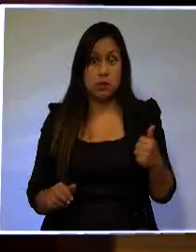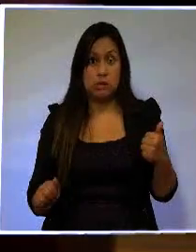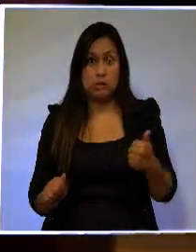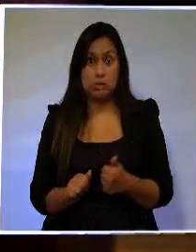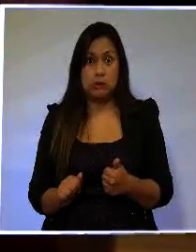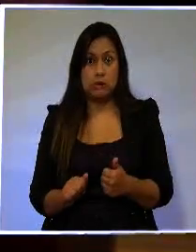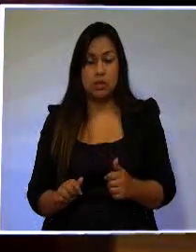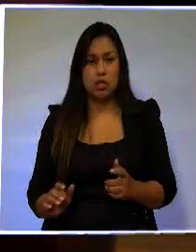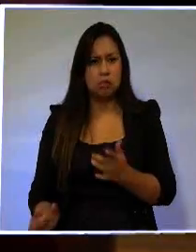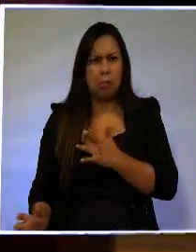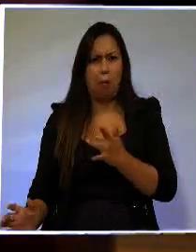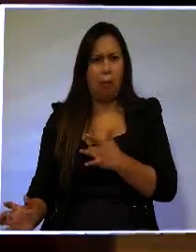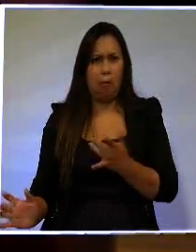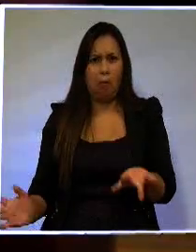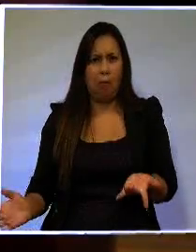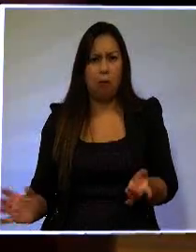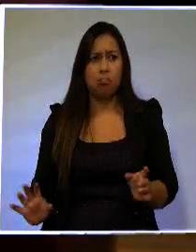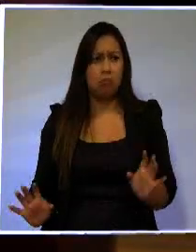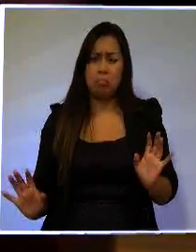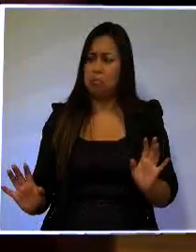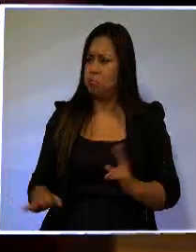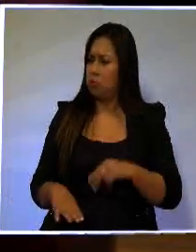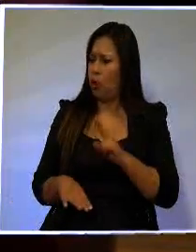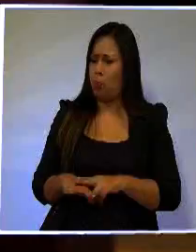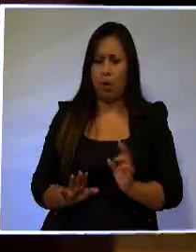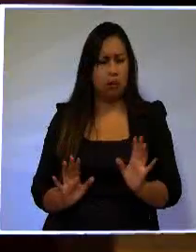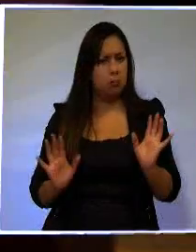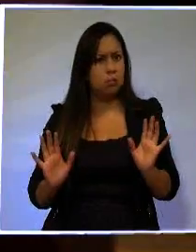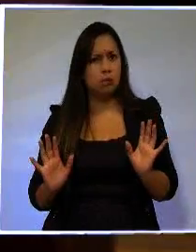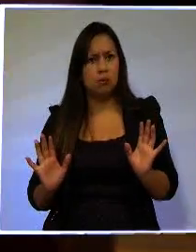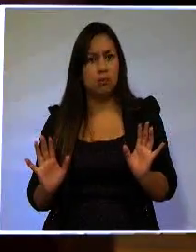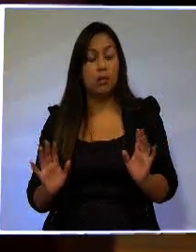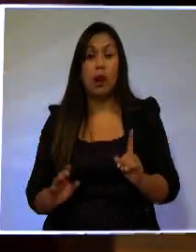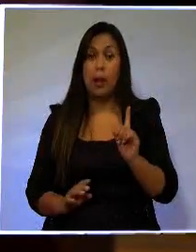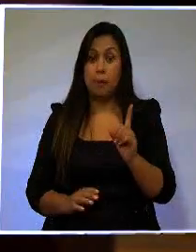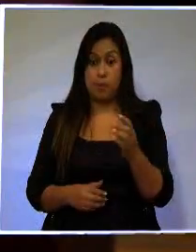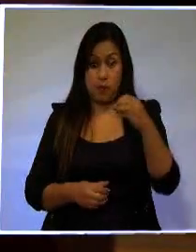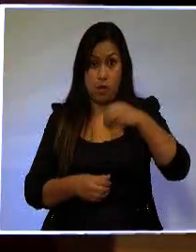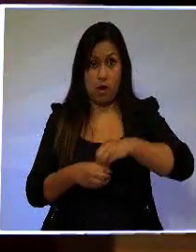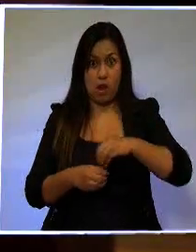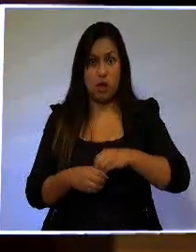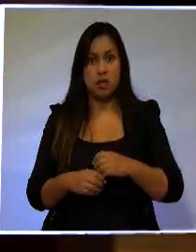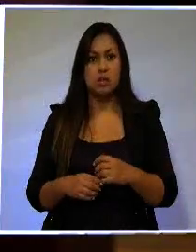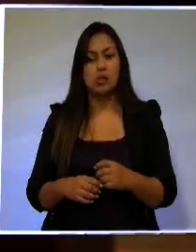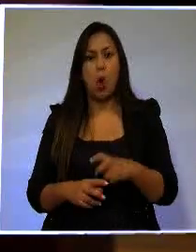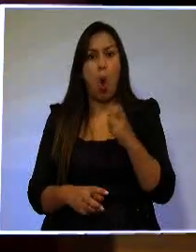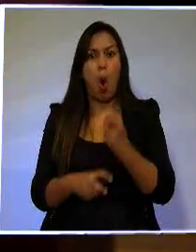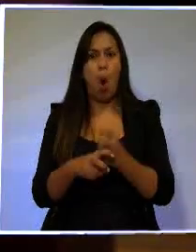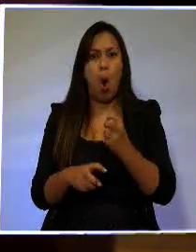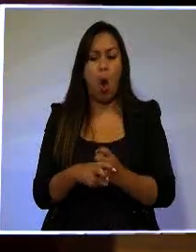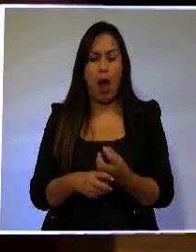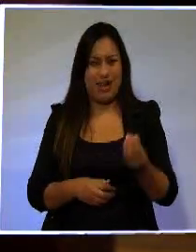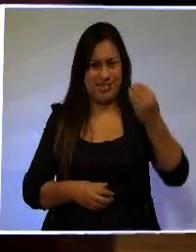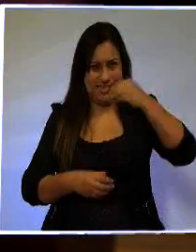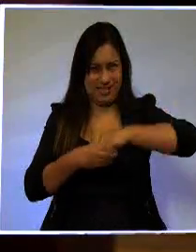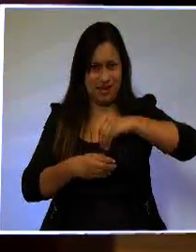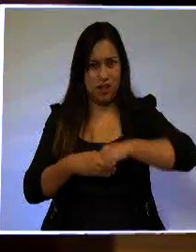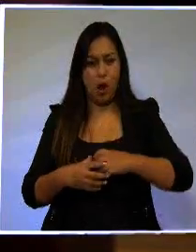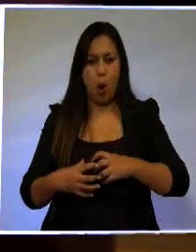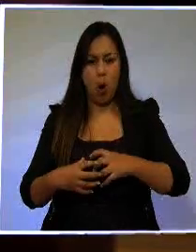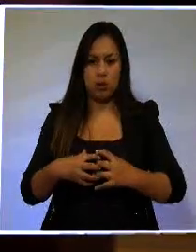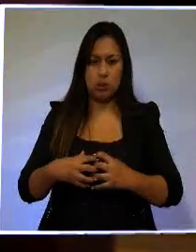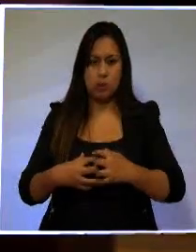es posible que no lo sienta no sin embargo son pequeñas fracturas en las rocas que se producen en el interior del volcán en los